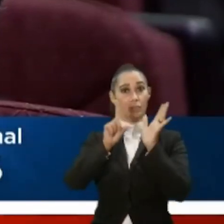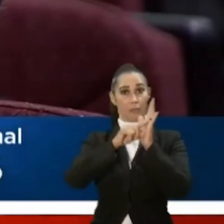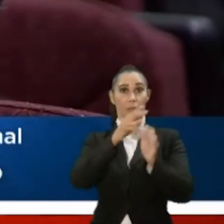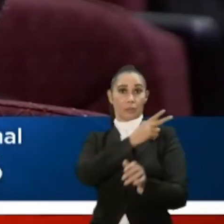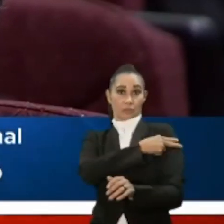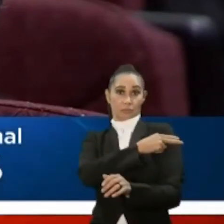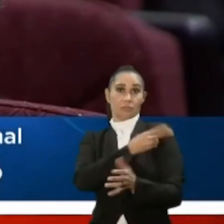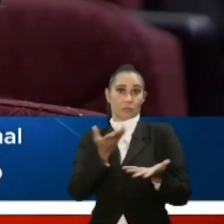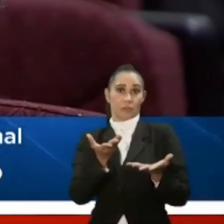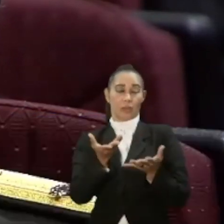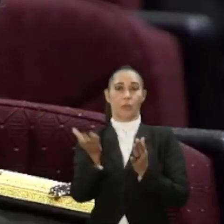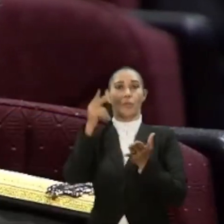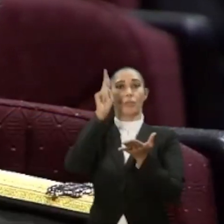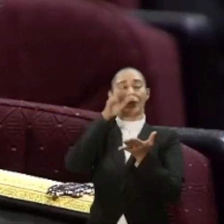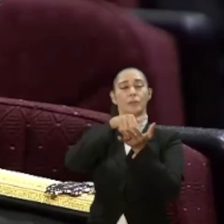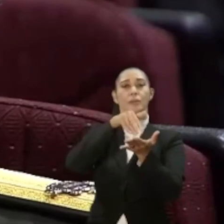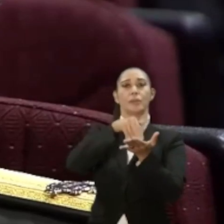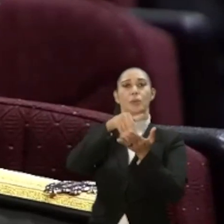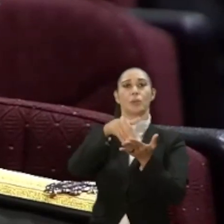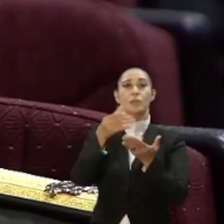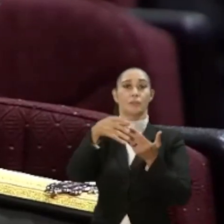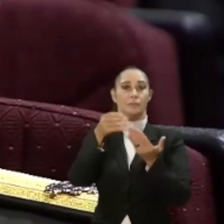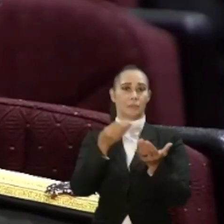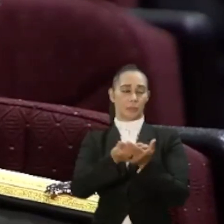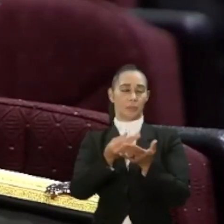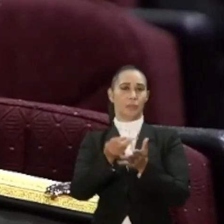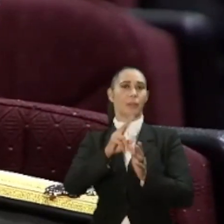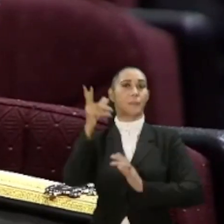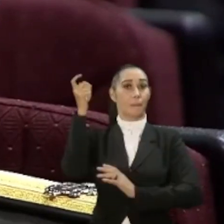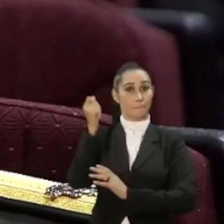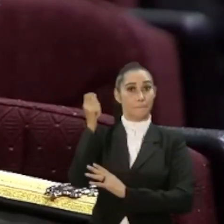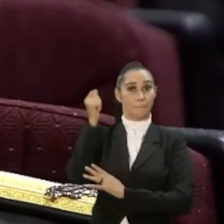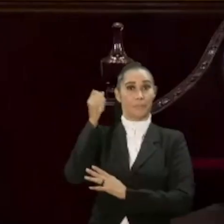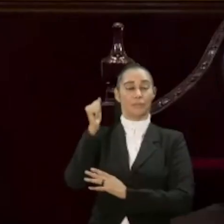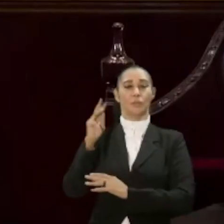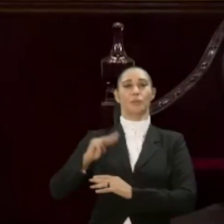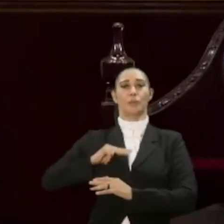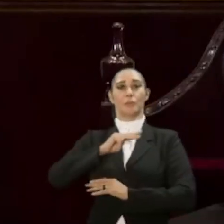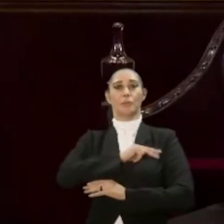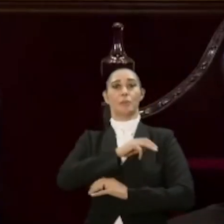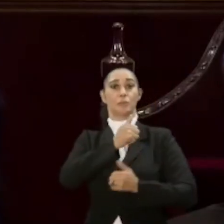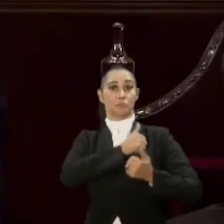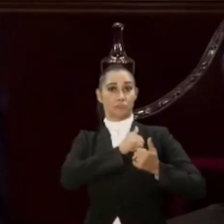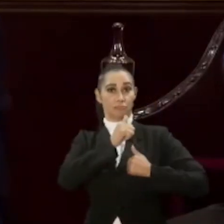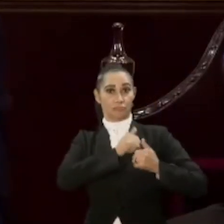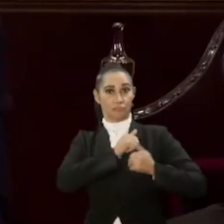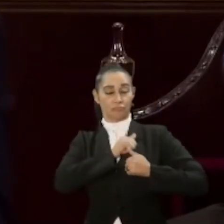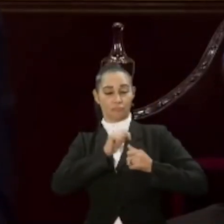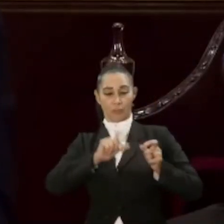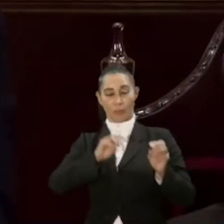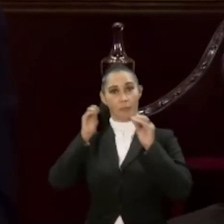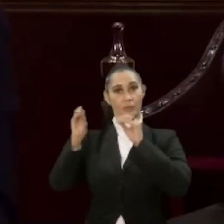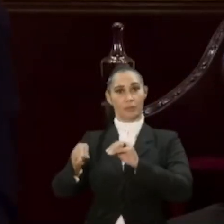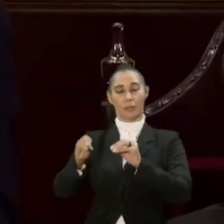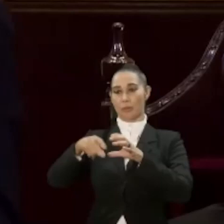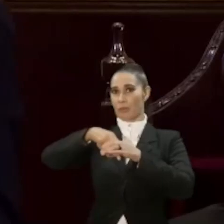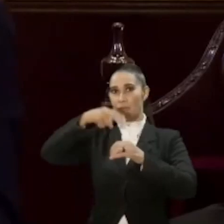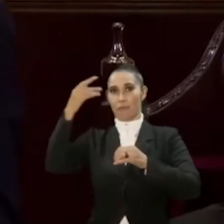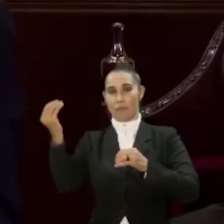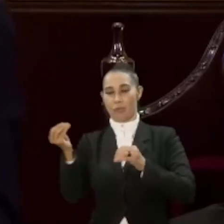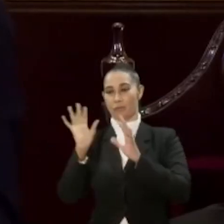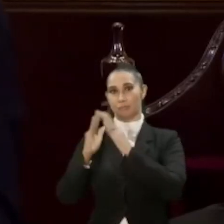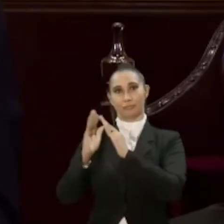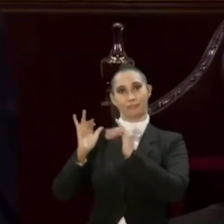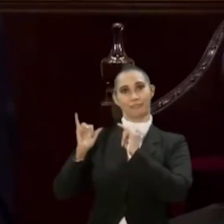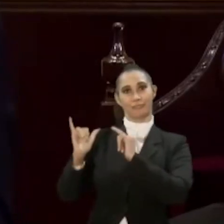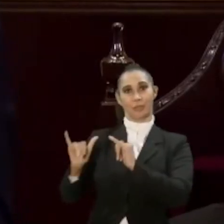de 1.000 millones de pesos. Además de las pensiones de los miembros de las Fuerzas Armadas que pasaron a la condición de retiro, se